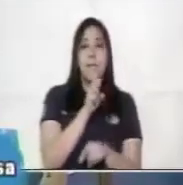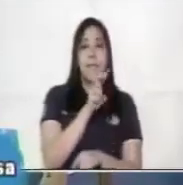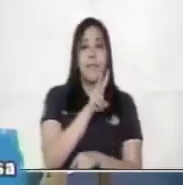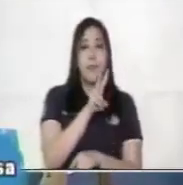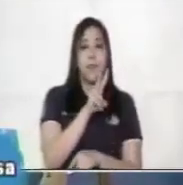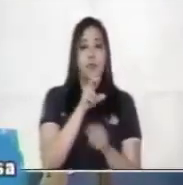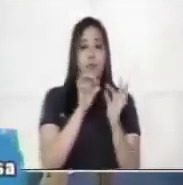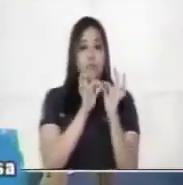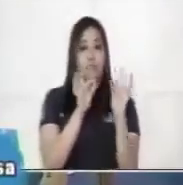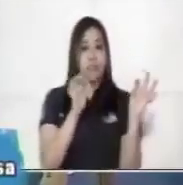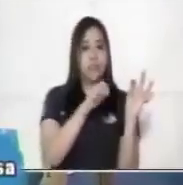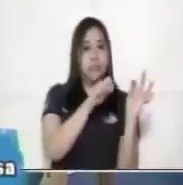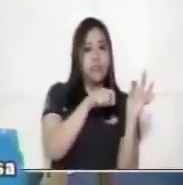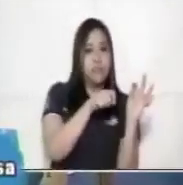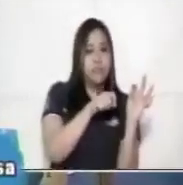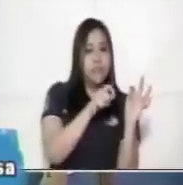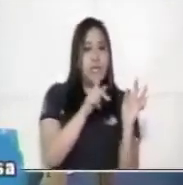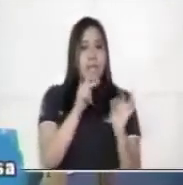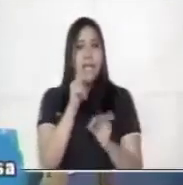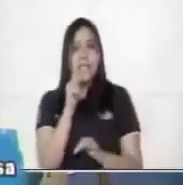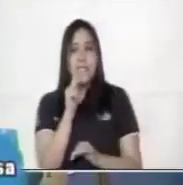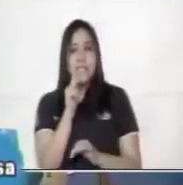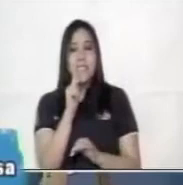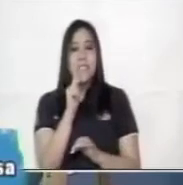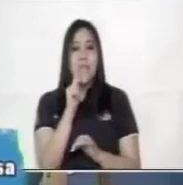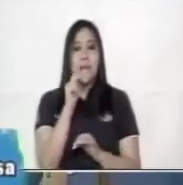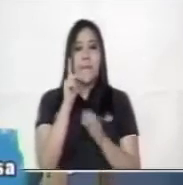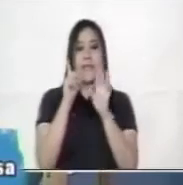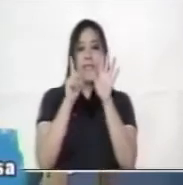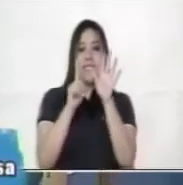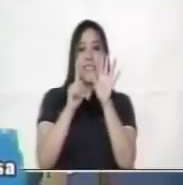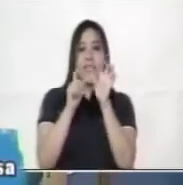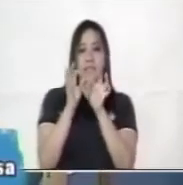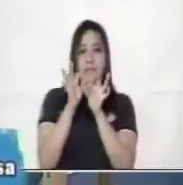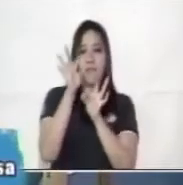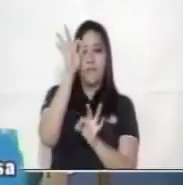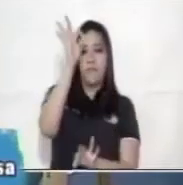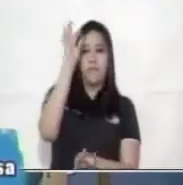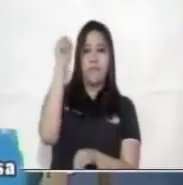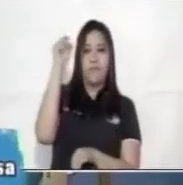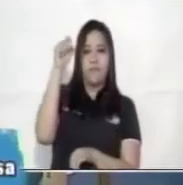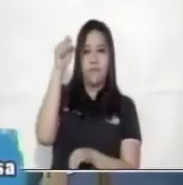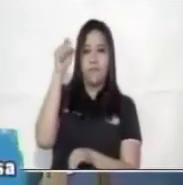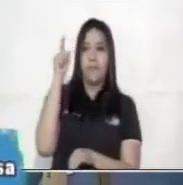vale 6. Cuando X vale 2, Y vale 6.